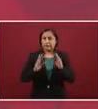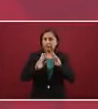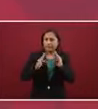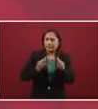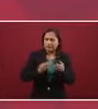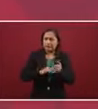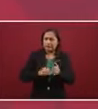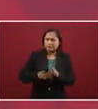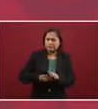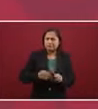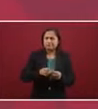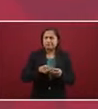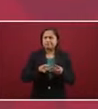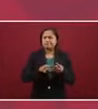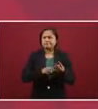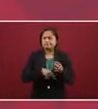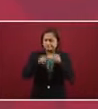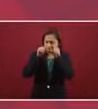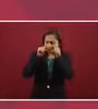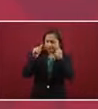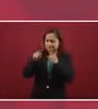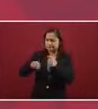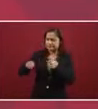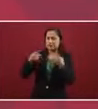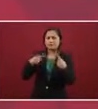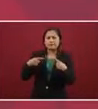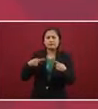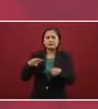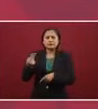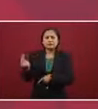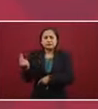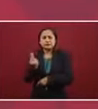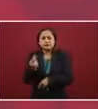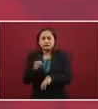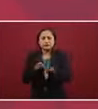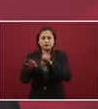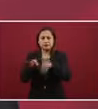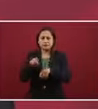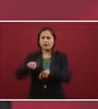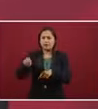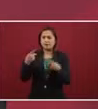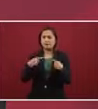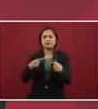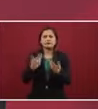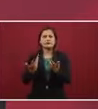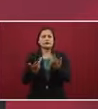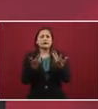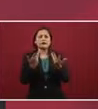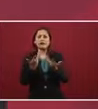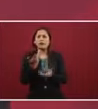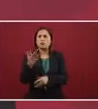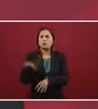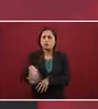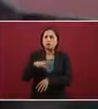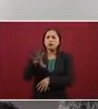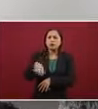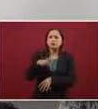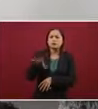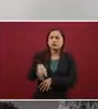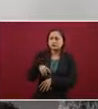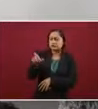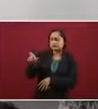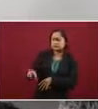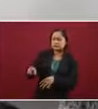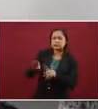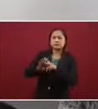la necesidad de trabajo, de bienestar, de seguridad de los migrantes, pues están